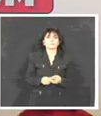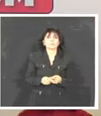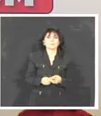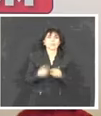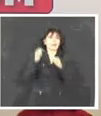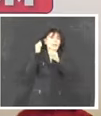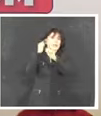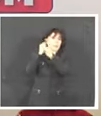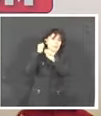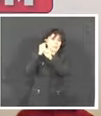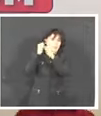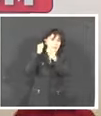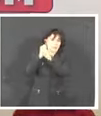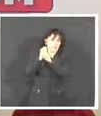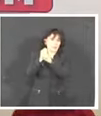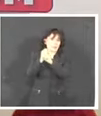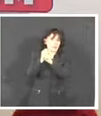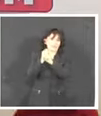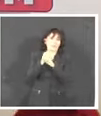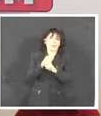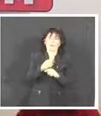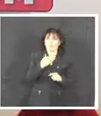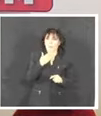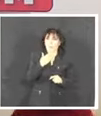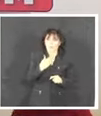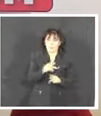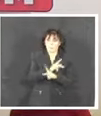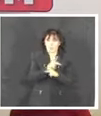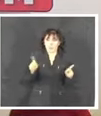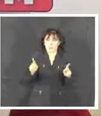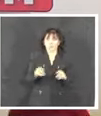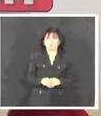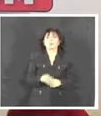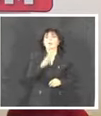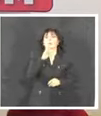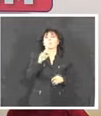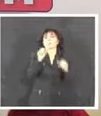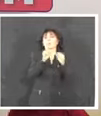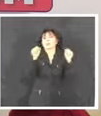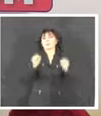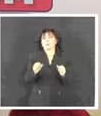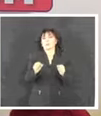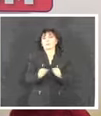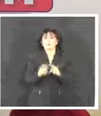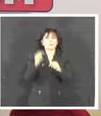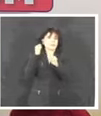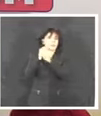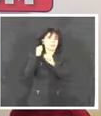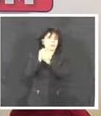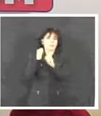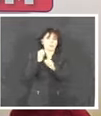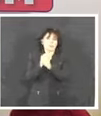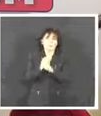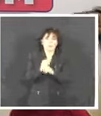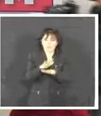transporte público. Un mejor sistema de transporte público para toda la